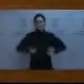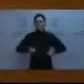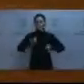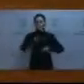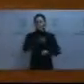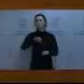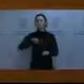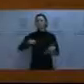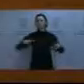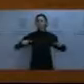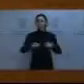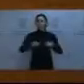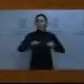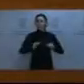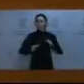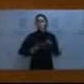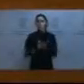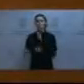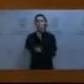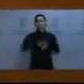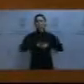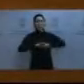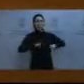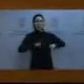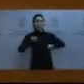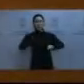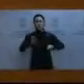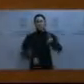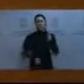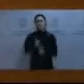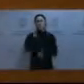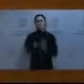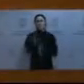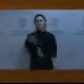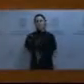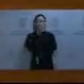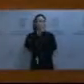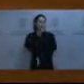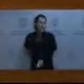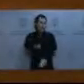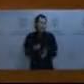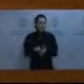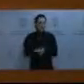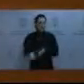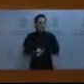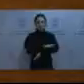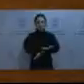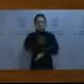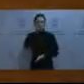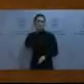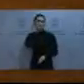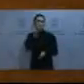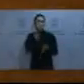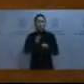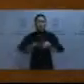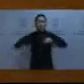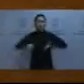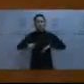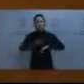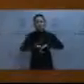el gasoducto de Amariña para abaratar los costes de producción, por poner un ejemplo. El Gobierno gallego se movió para favorecer